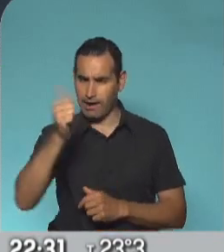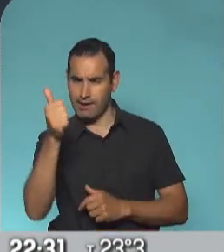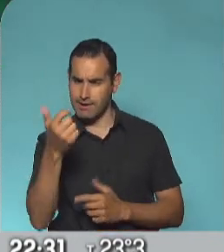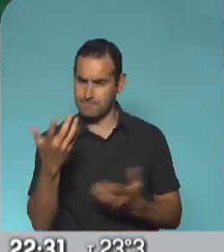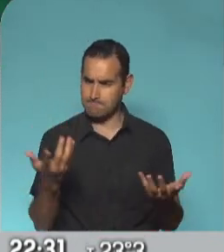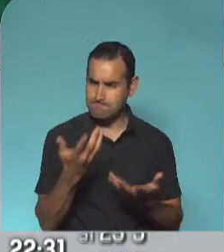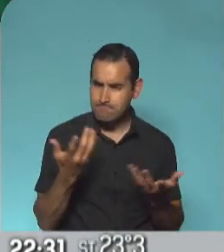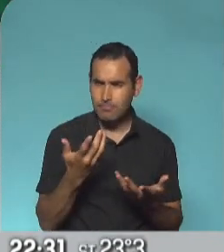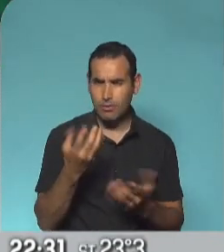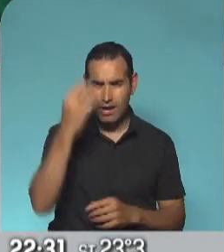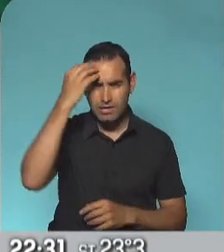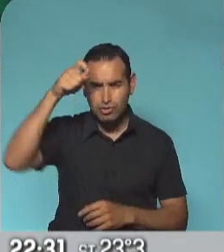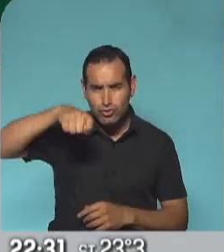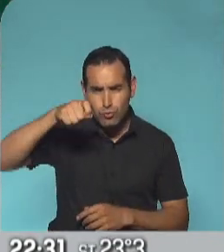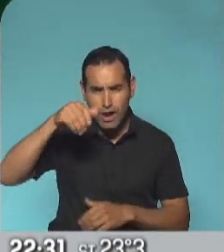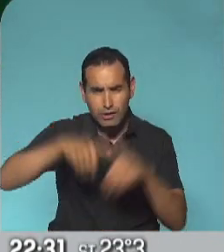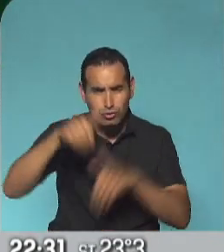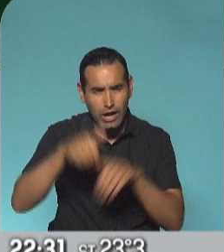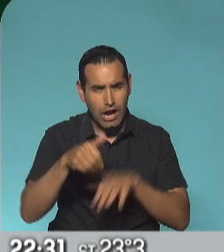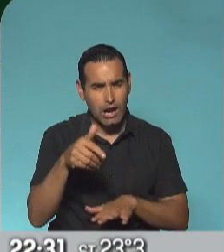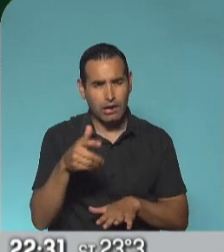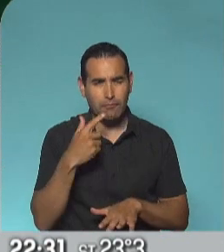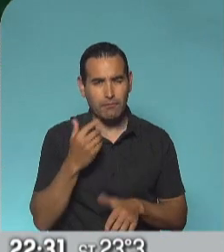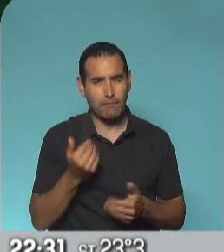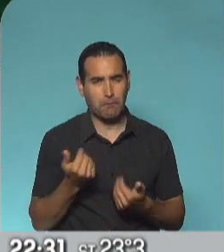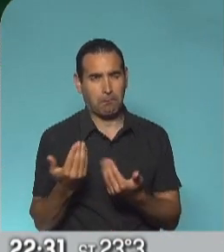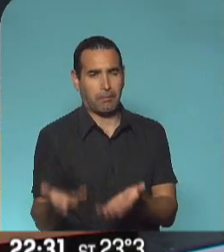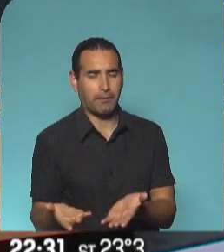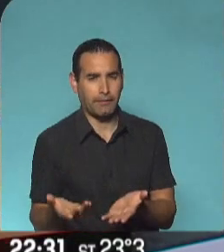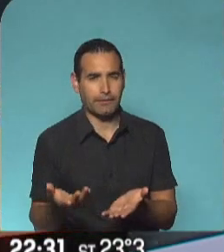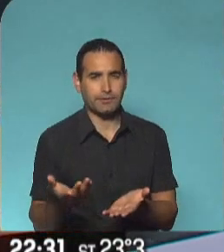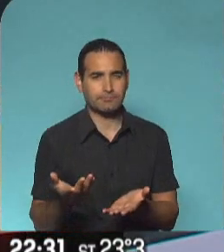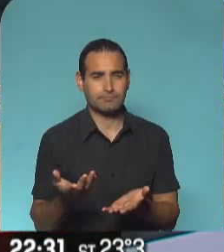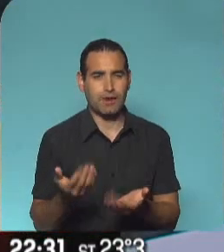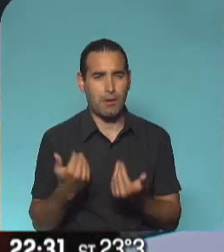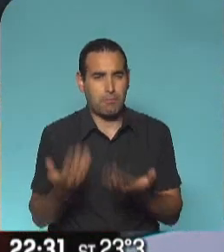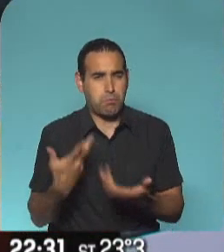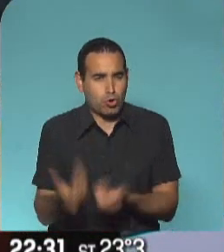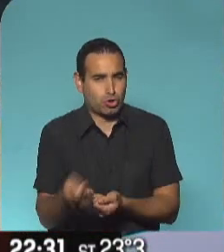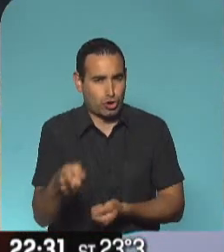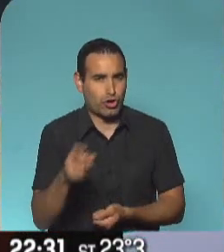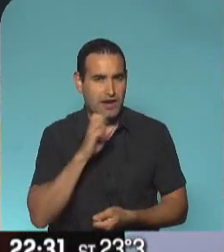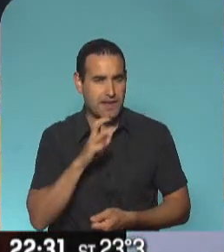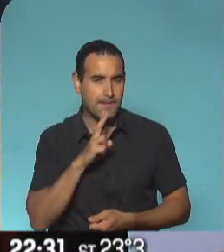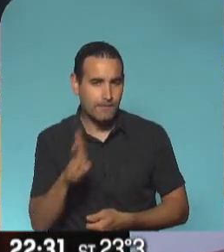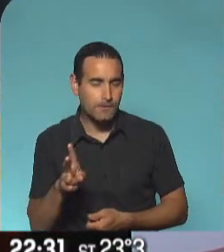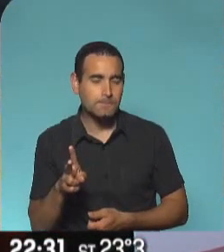tribunal que le presenta una moción favorable, una resolución